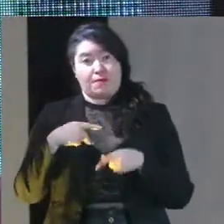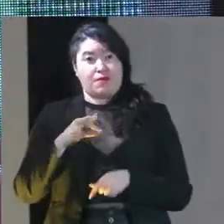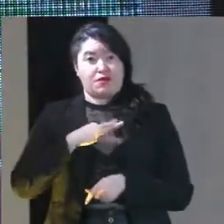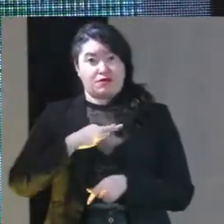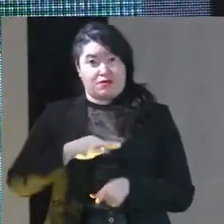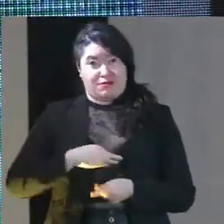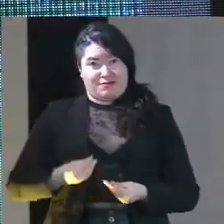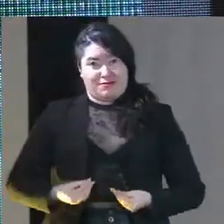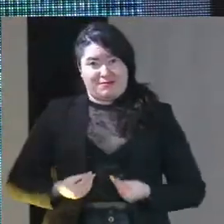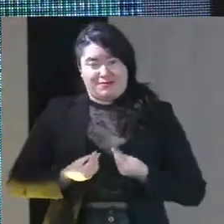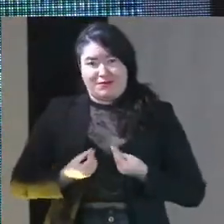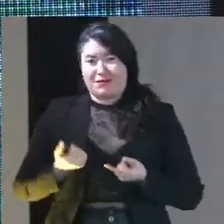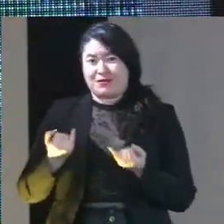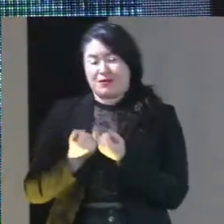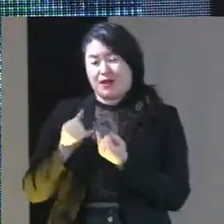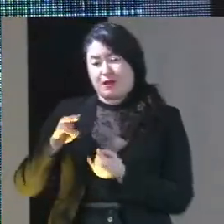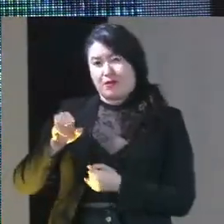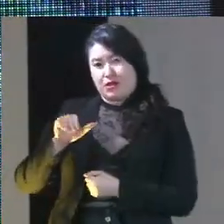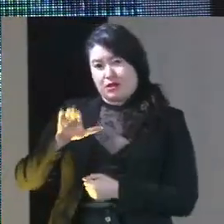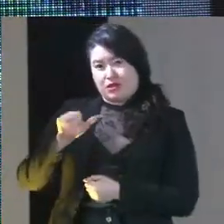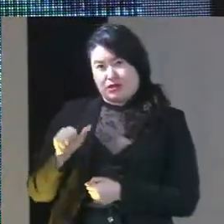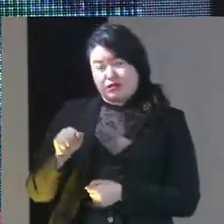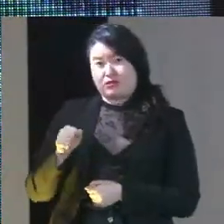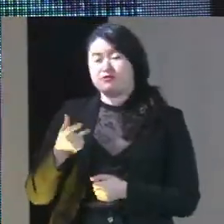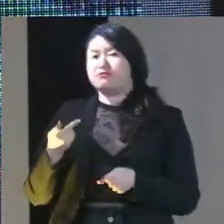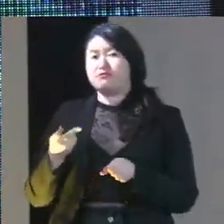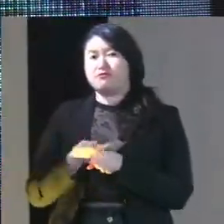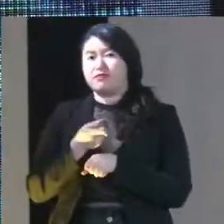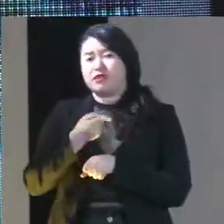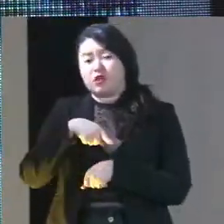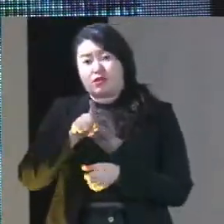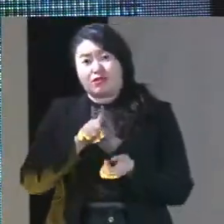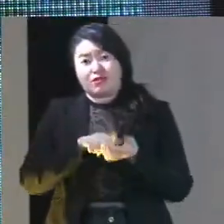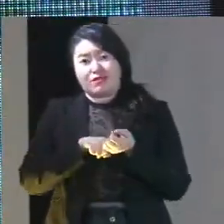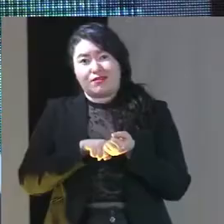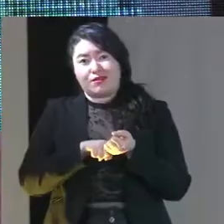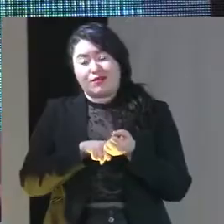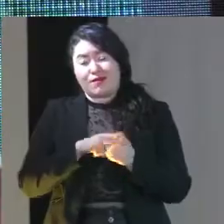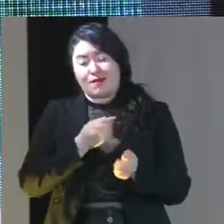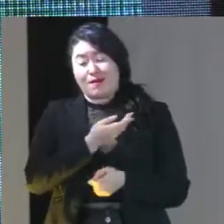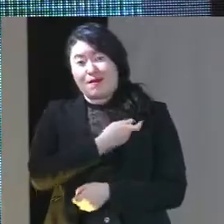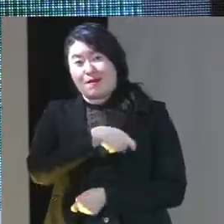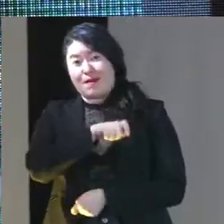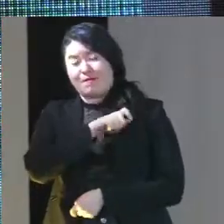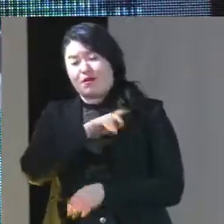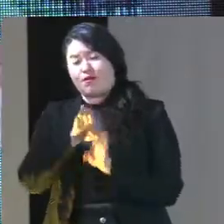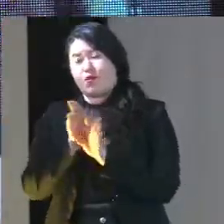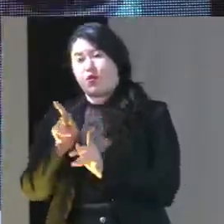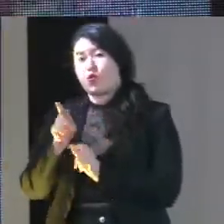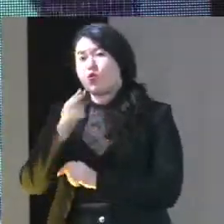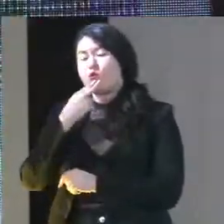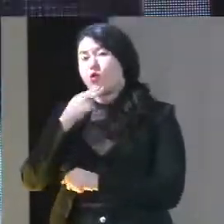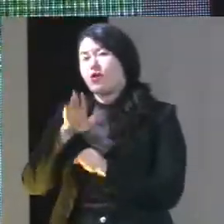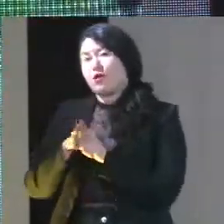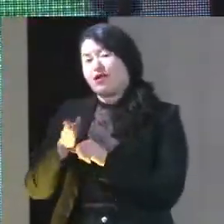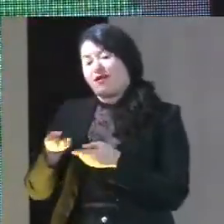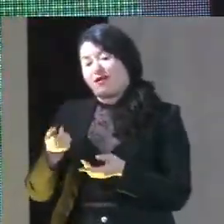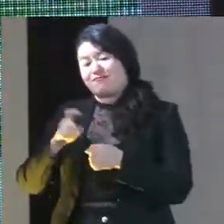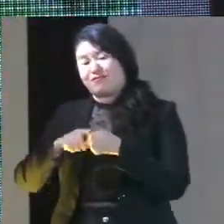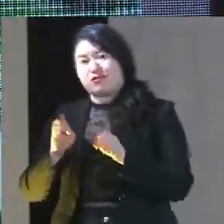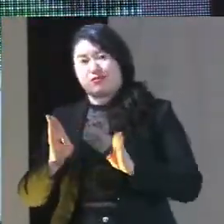vez bastantes mexicas se incorporaron y fueron utilizados por los españoles como soldados, como